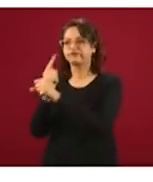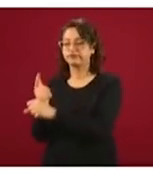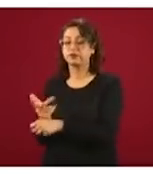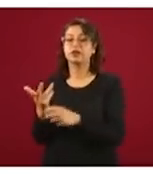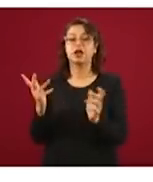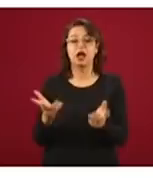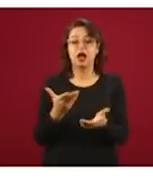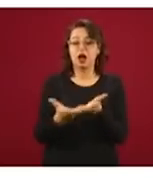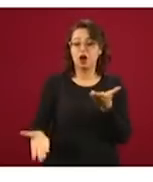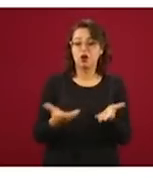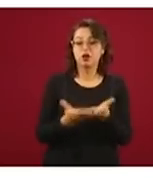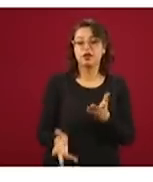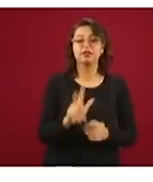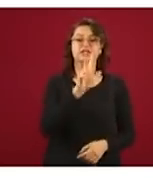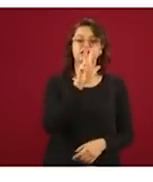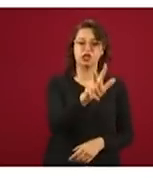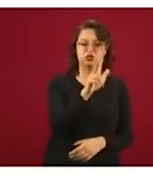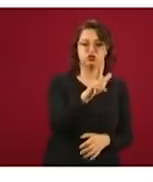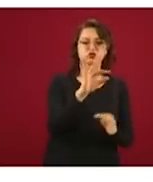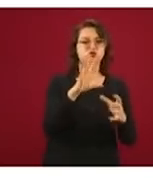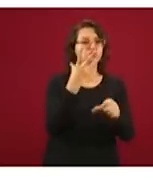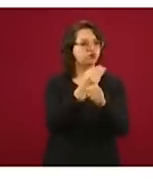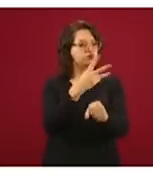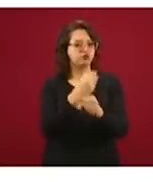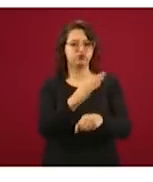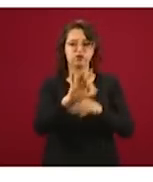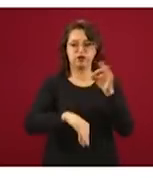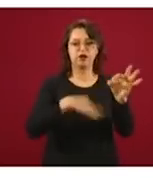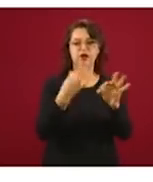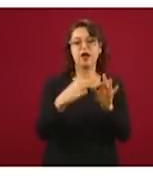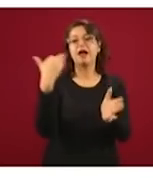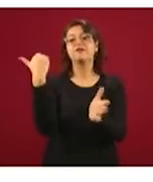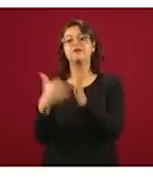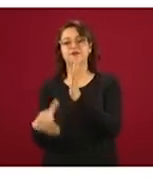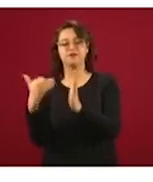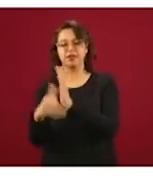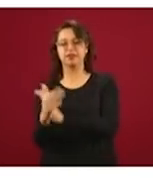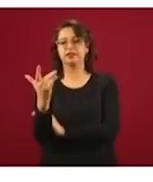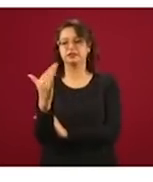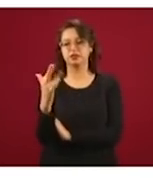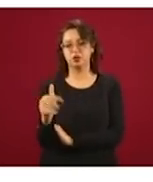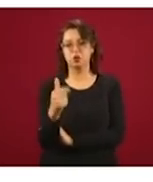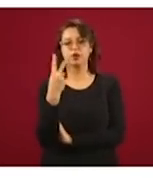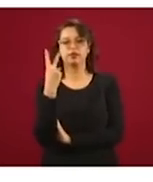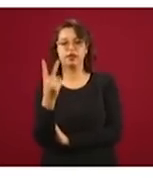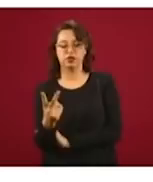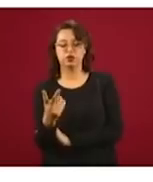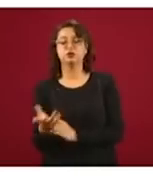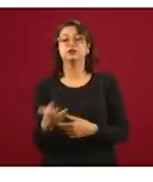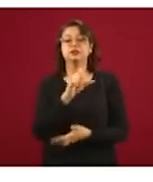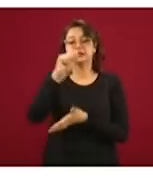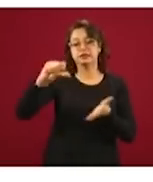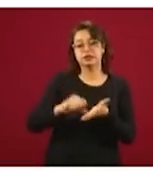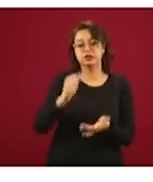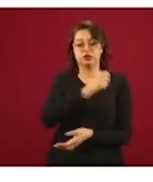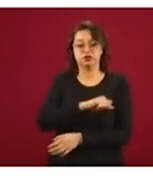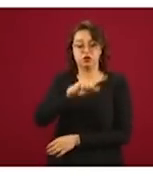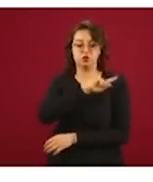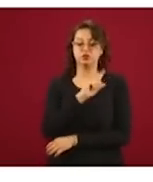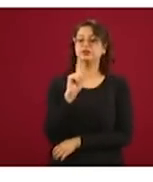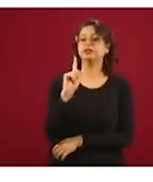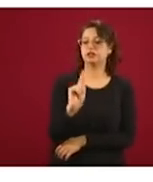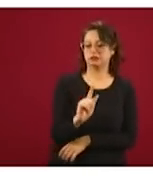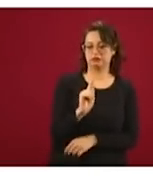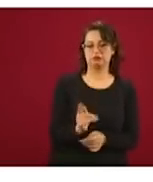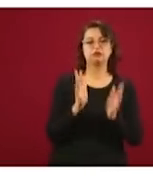hospitales rehabilitados, faltan 52, y ya llevamos 70 de estos 120 centros de salud y nos